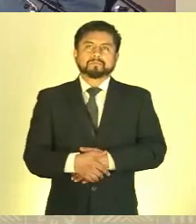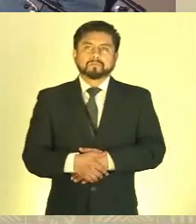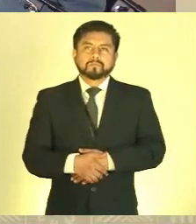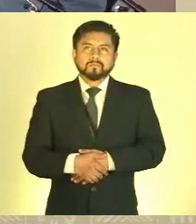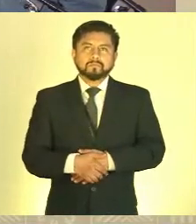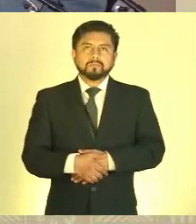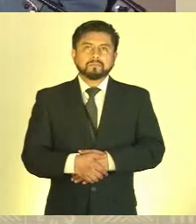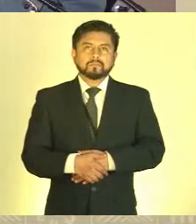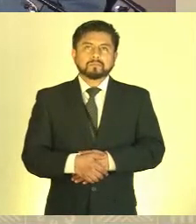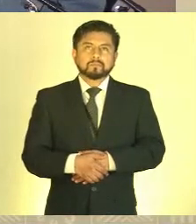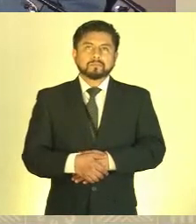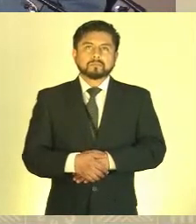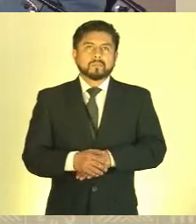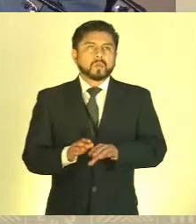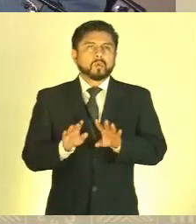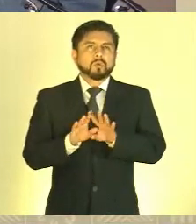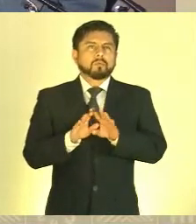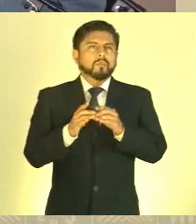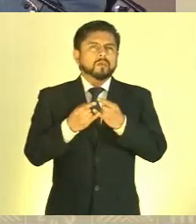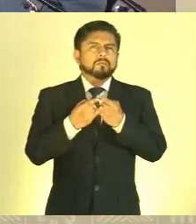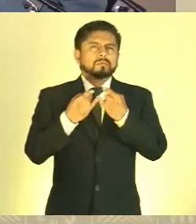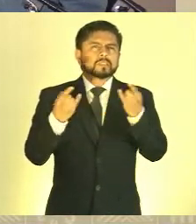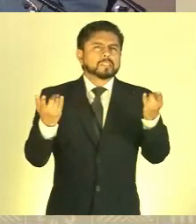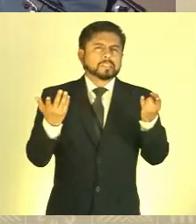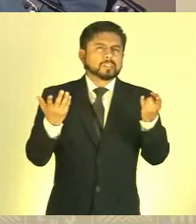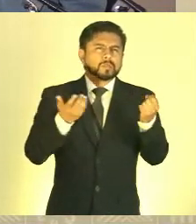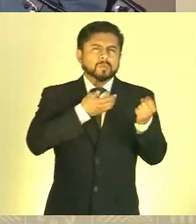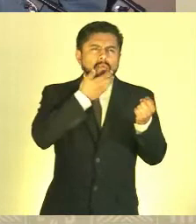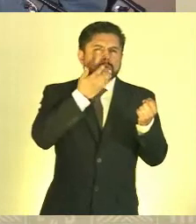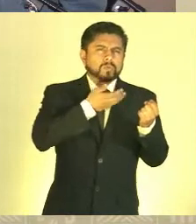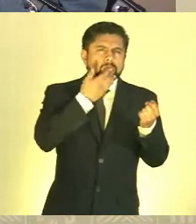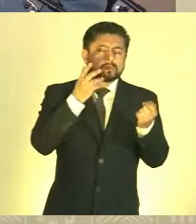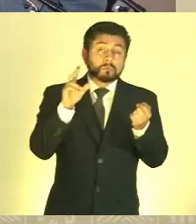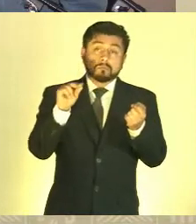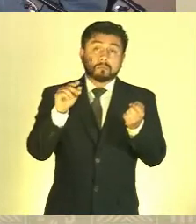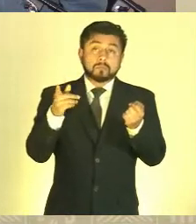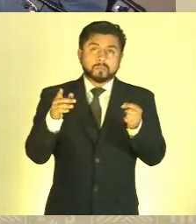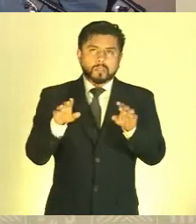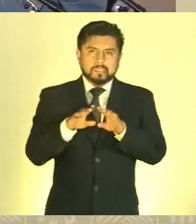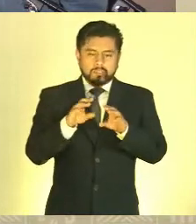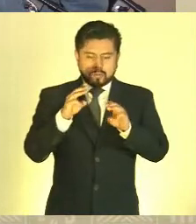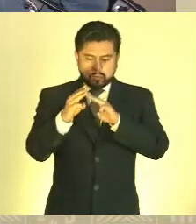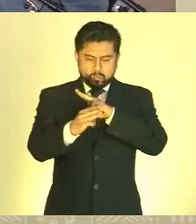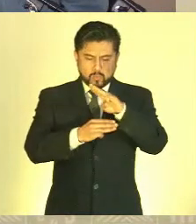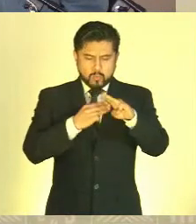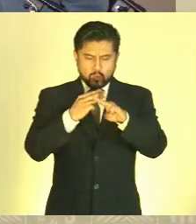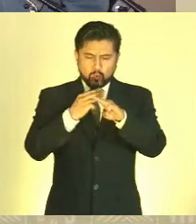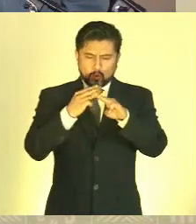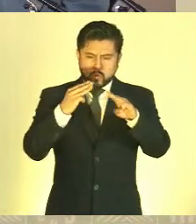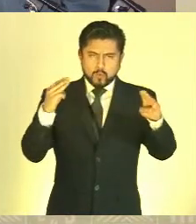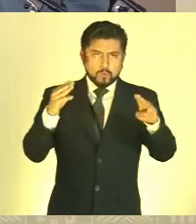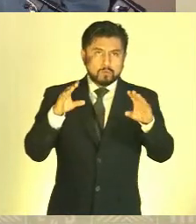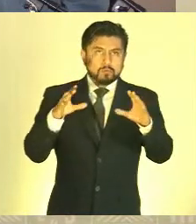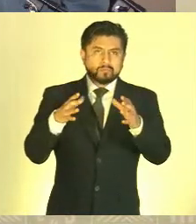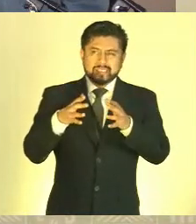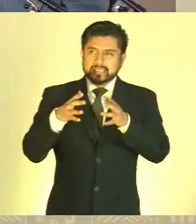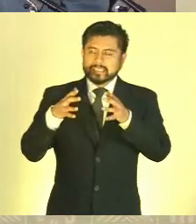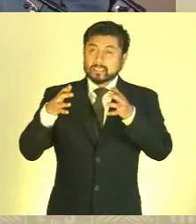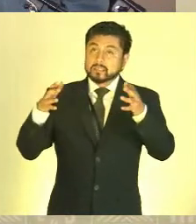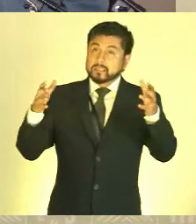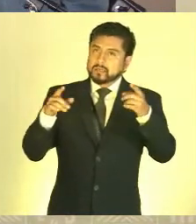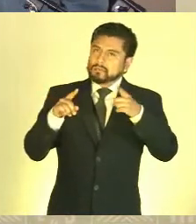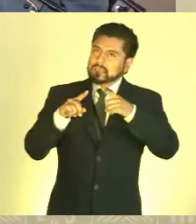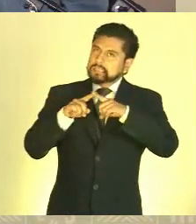de espionaje tradicional, pero sí de el mundo es amplio, complejo, barroco